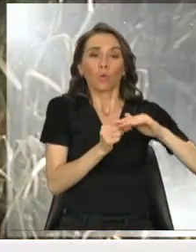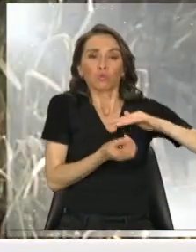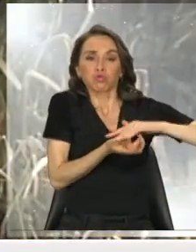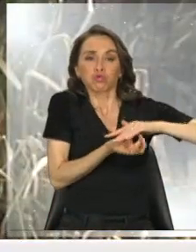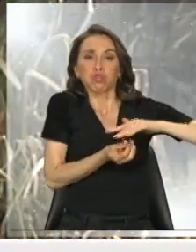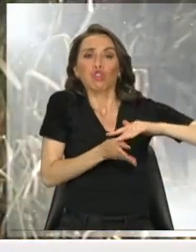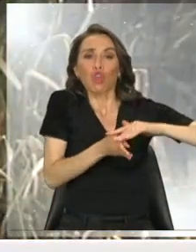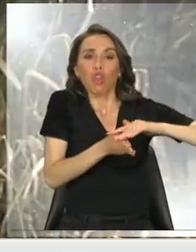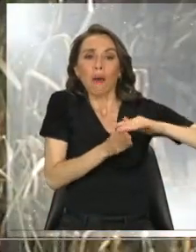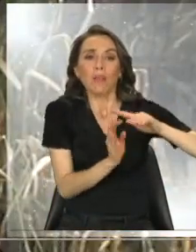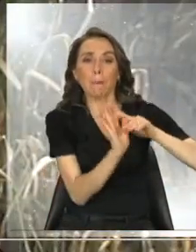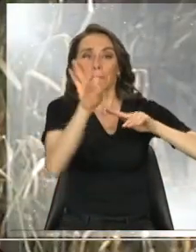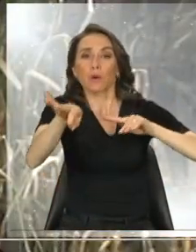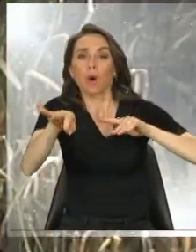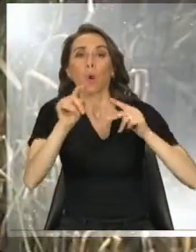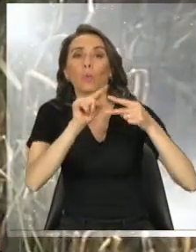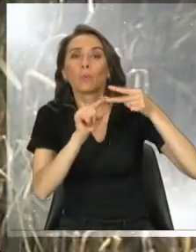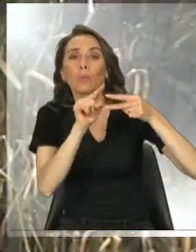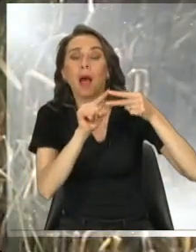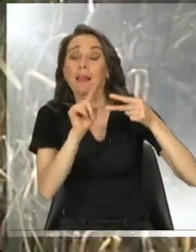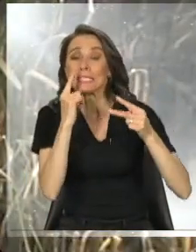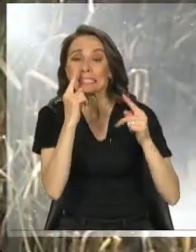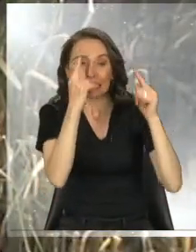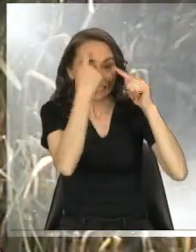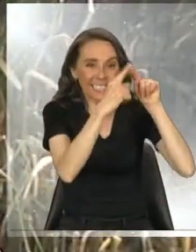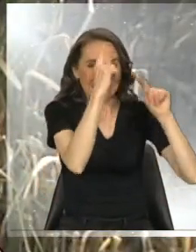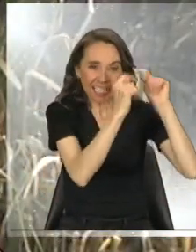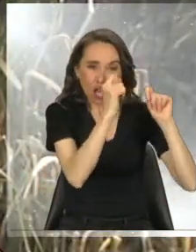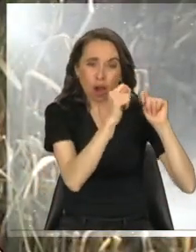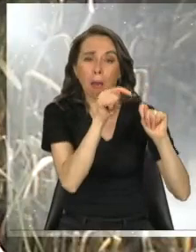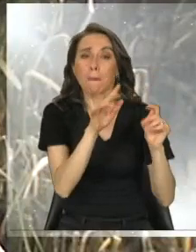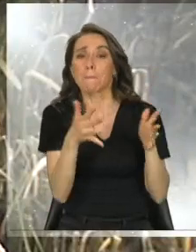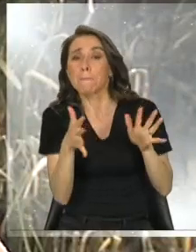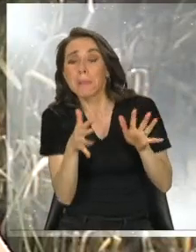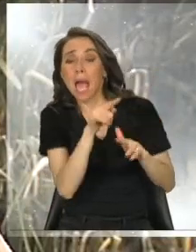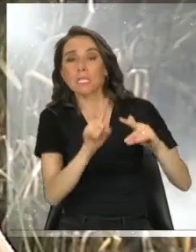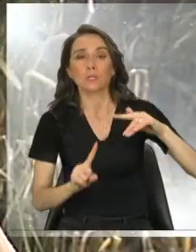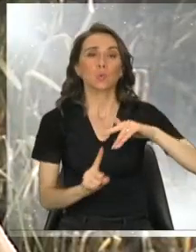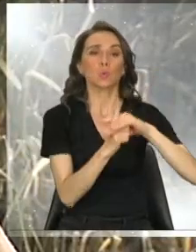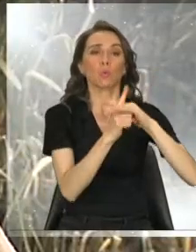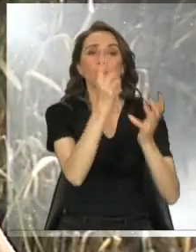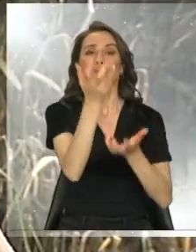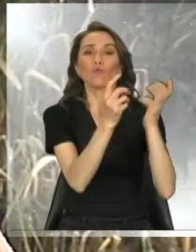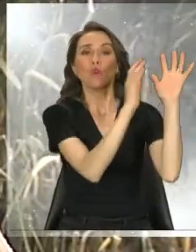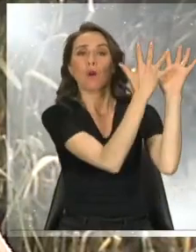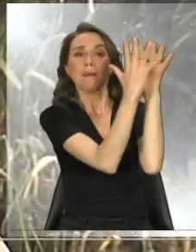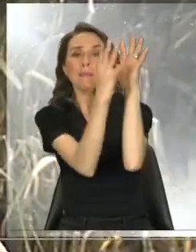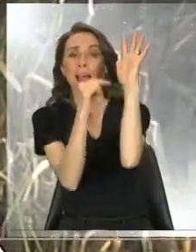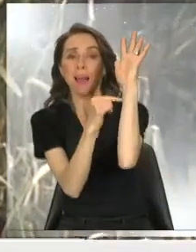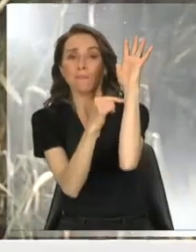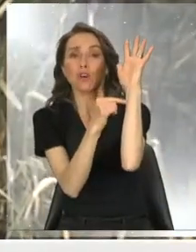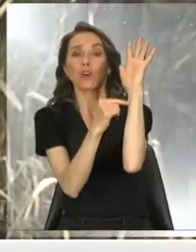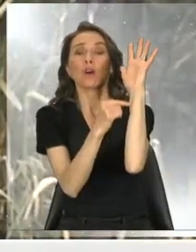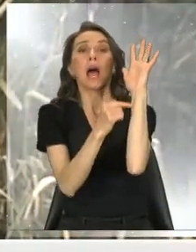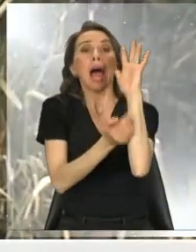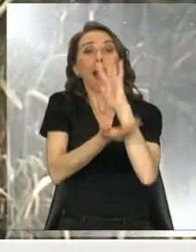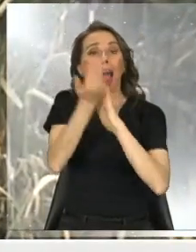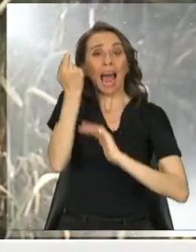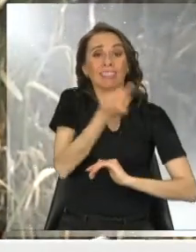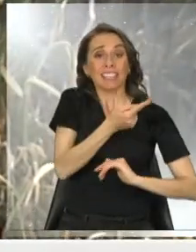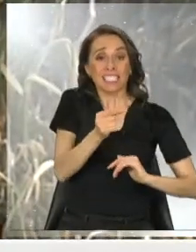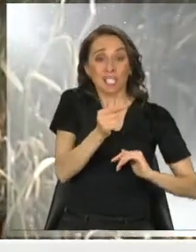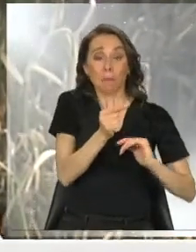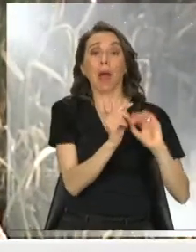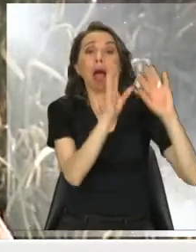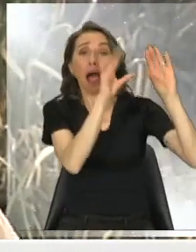varias hipótesis. Una de ellas nos dice relación con un incendio forestal, el cual podría haber ocurrido semanas antes y que ya podría